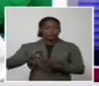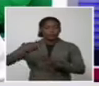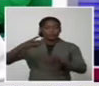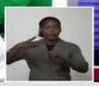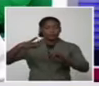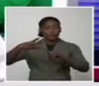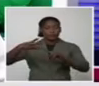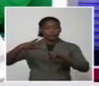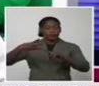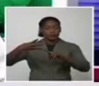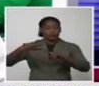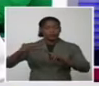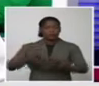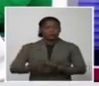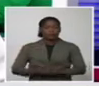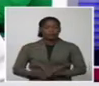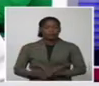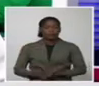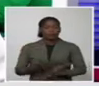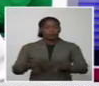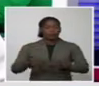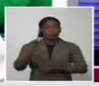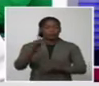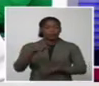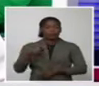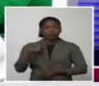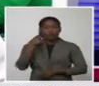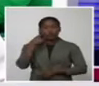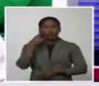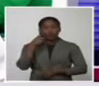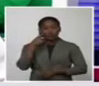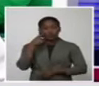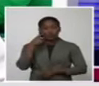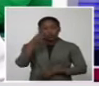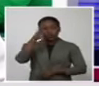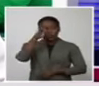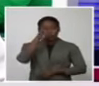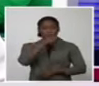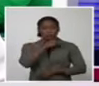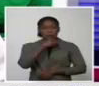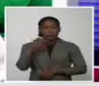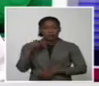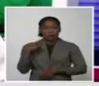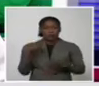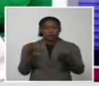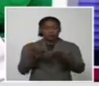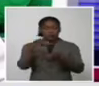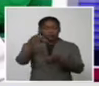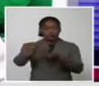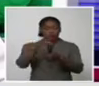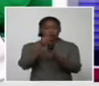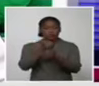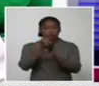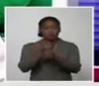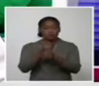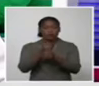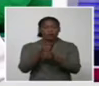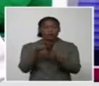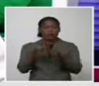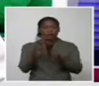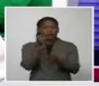un compañero además conocido del área de salud porque realizó trabajos de